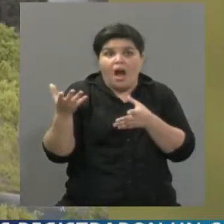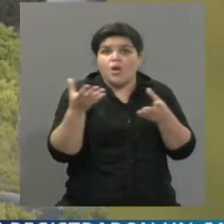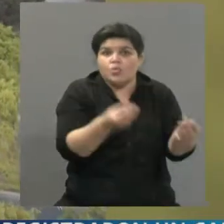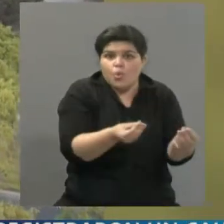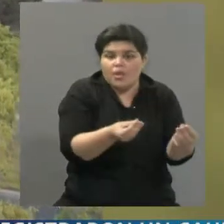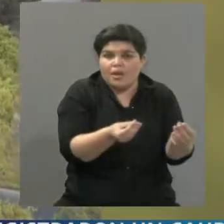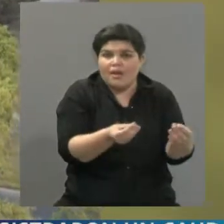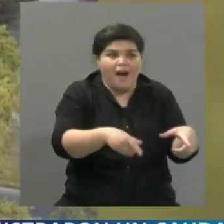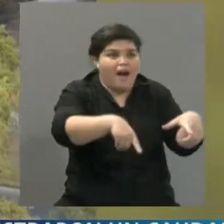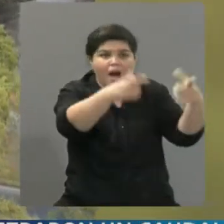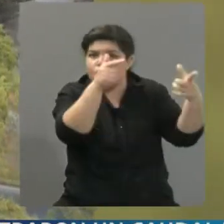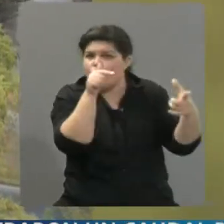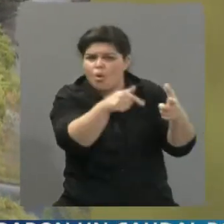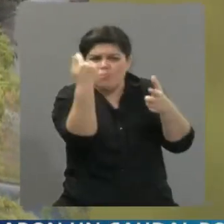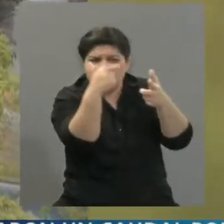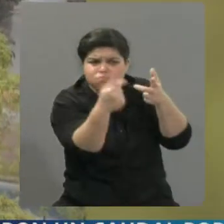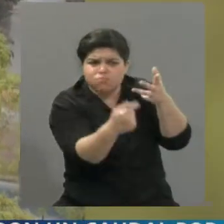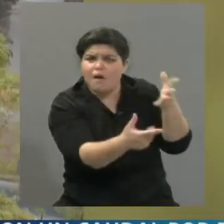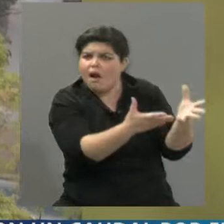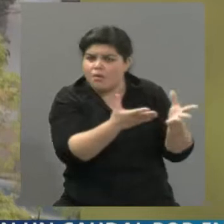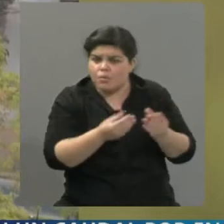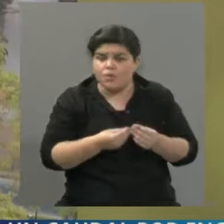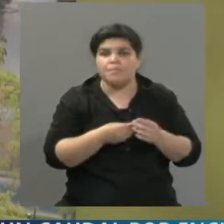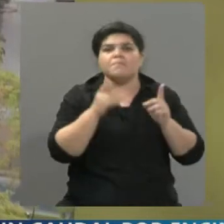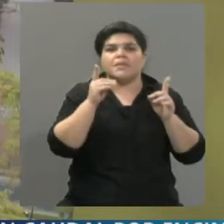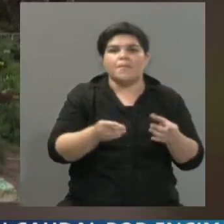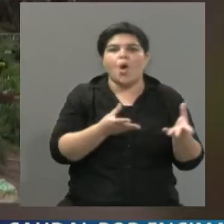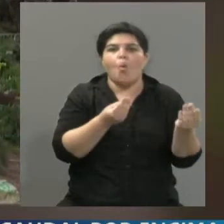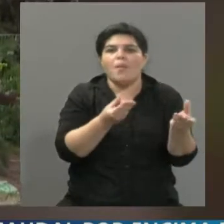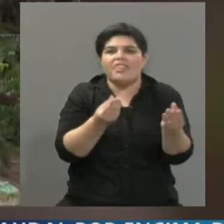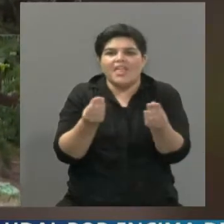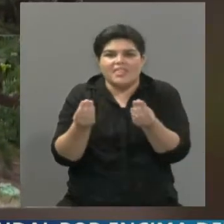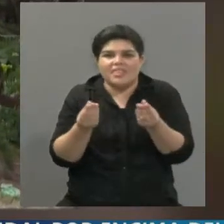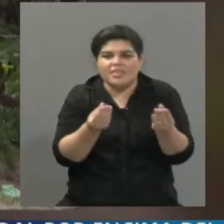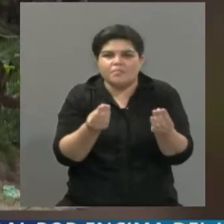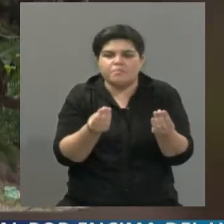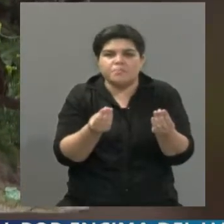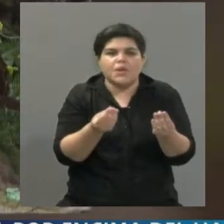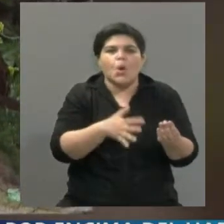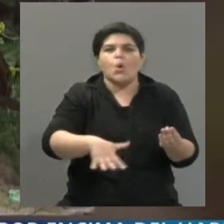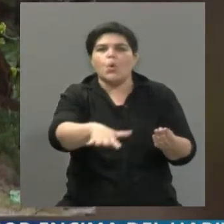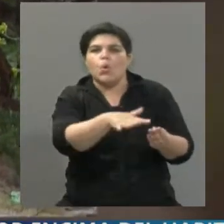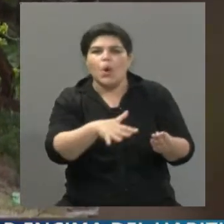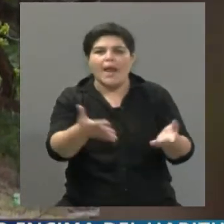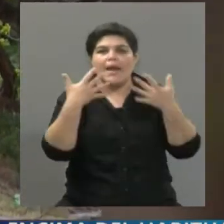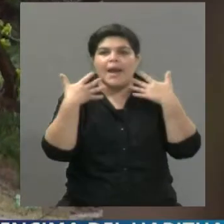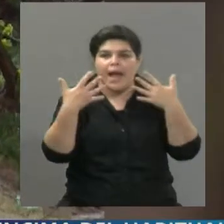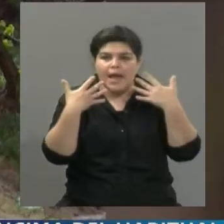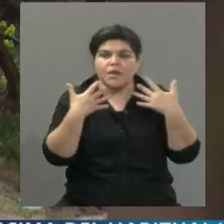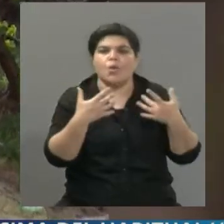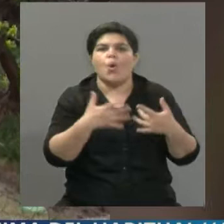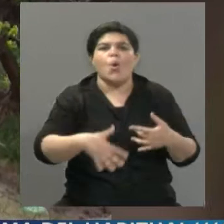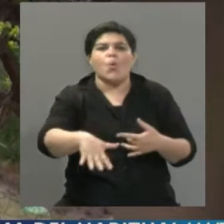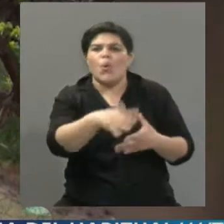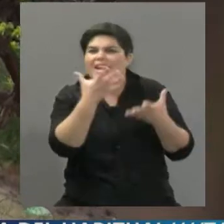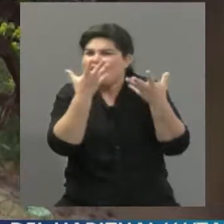Claro. Aumento de la humedad ambiente. En un ambiente cálido y seco como Mendoza, hay mucha gente que lo sufre,